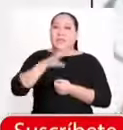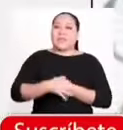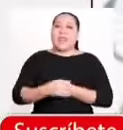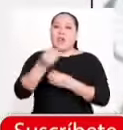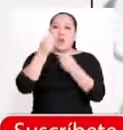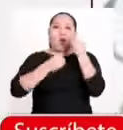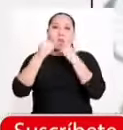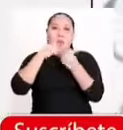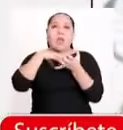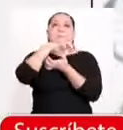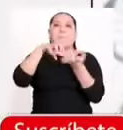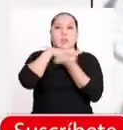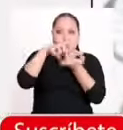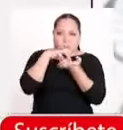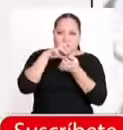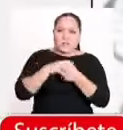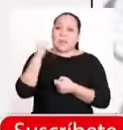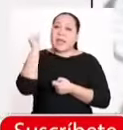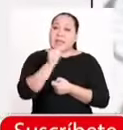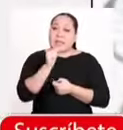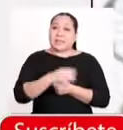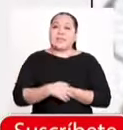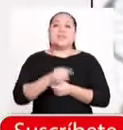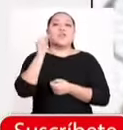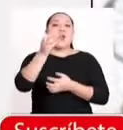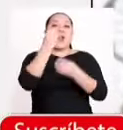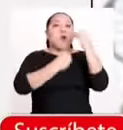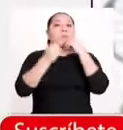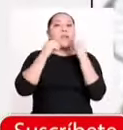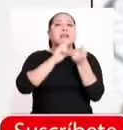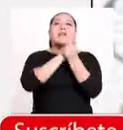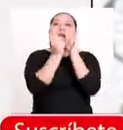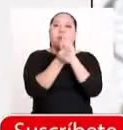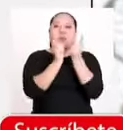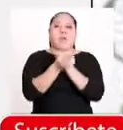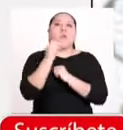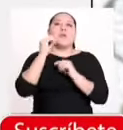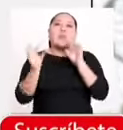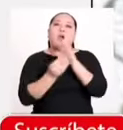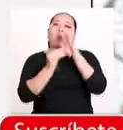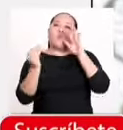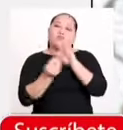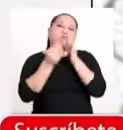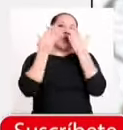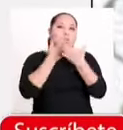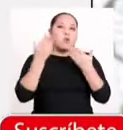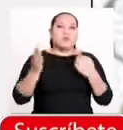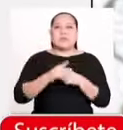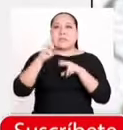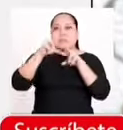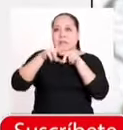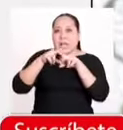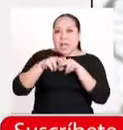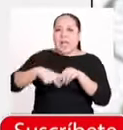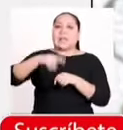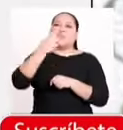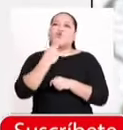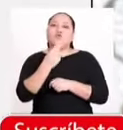la de los alimentos procesados. Estos son los alimentos alterados porque se les agrega alguna sustancia como sal,